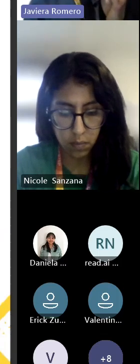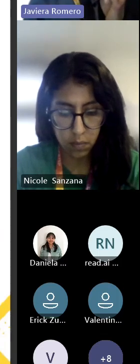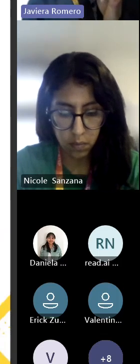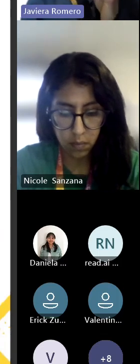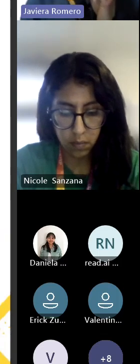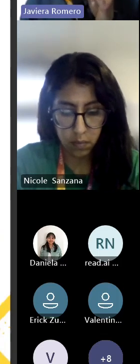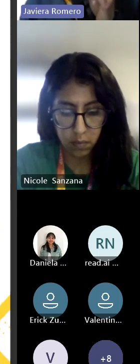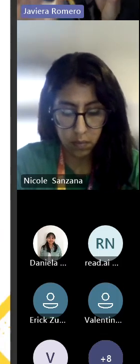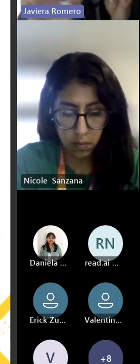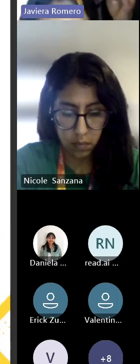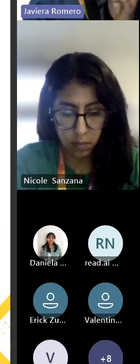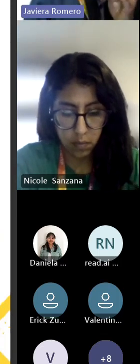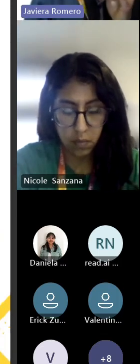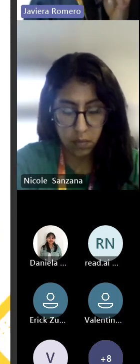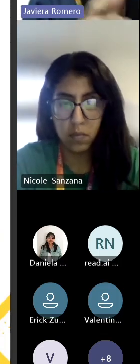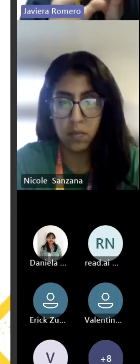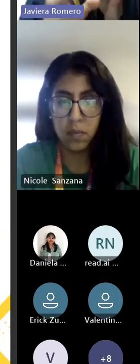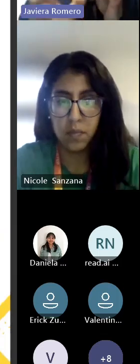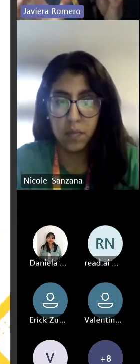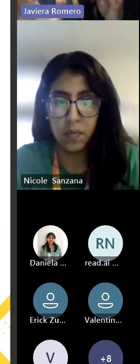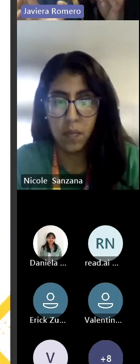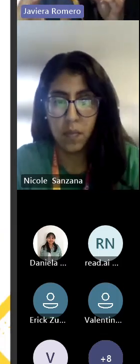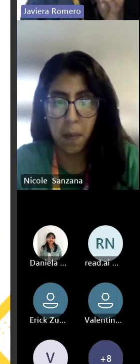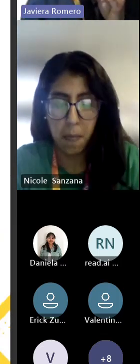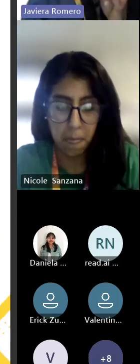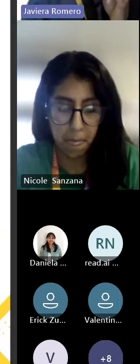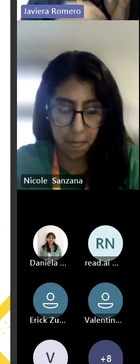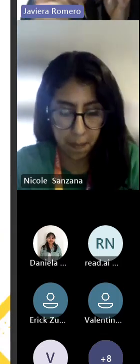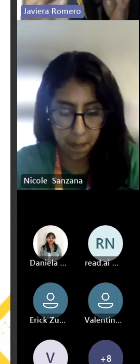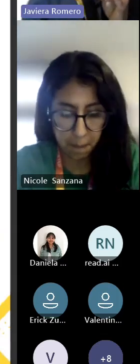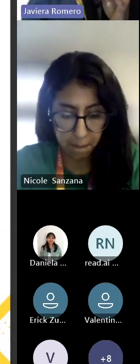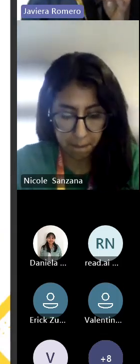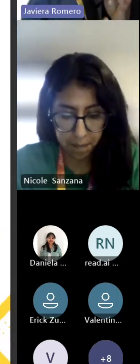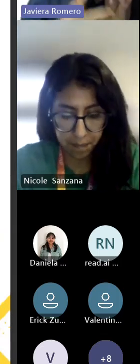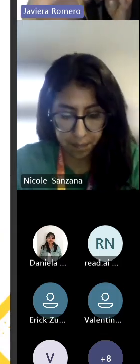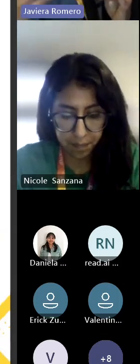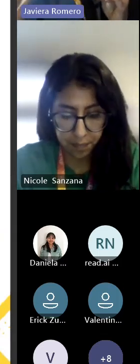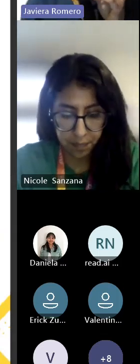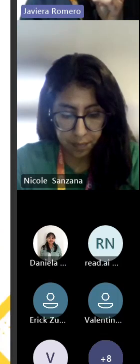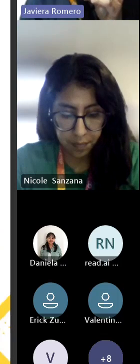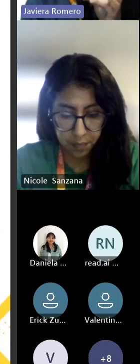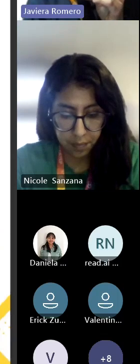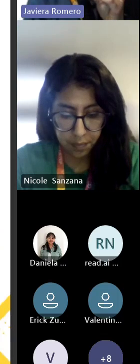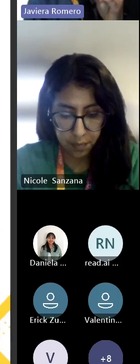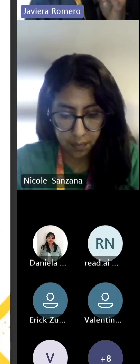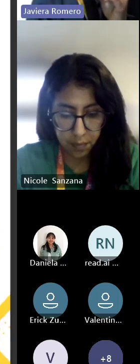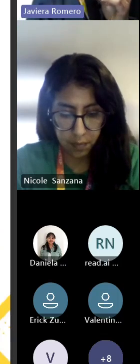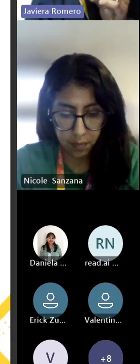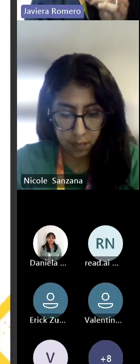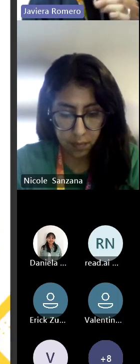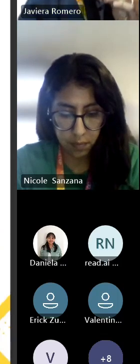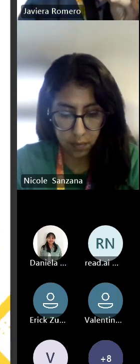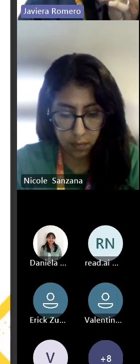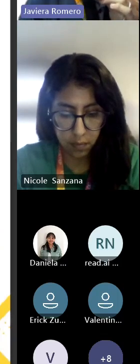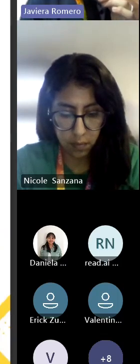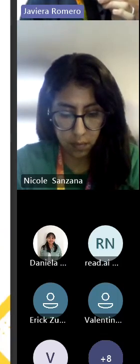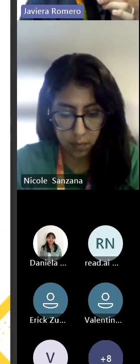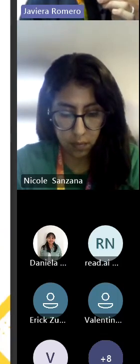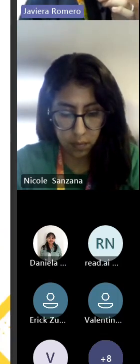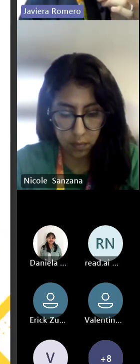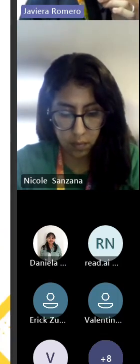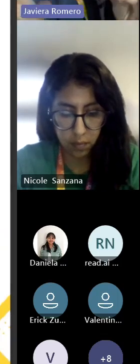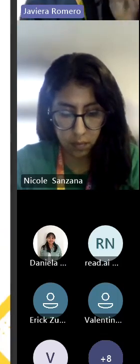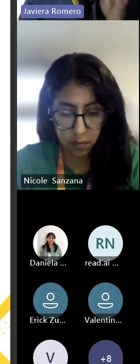educativa. Padres, madres, apoderados, estudiantes, profesores, asistentes de la educación,